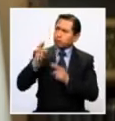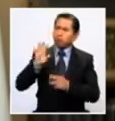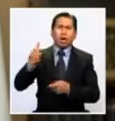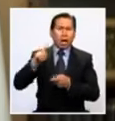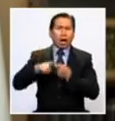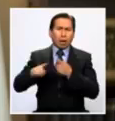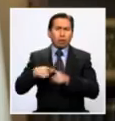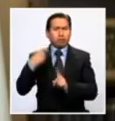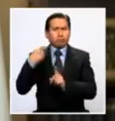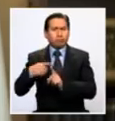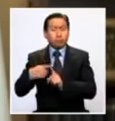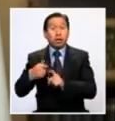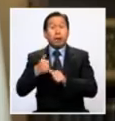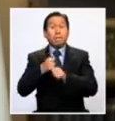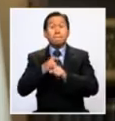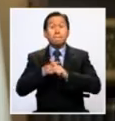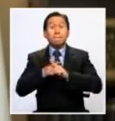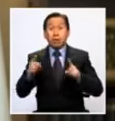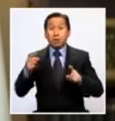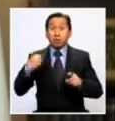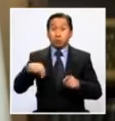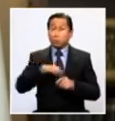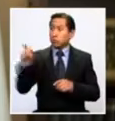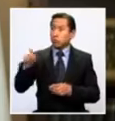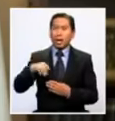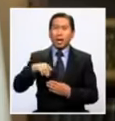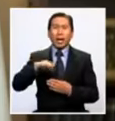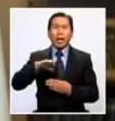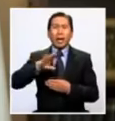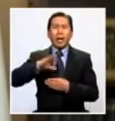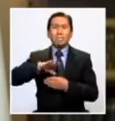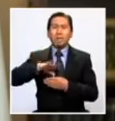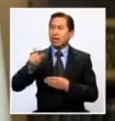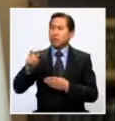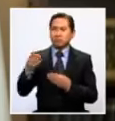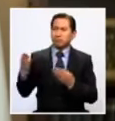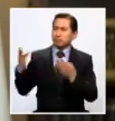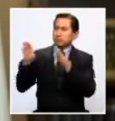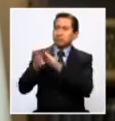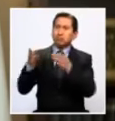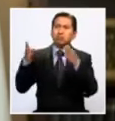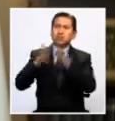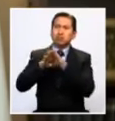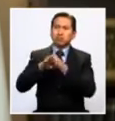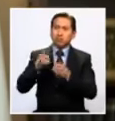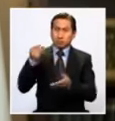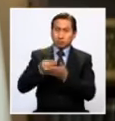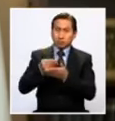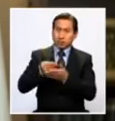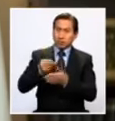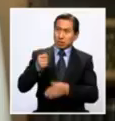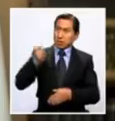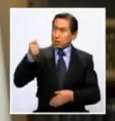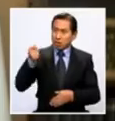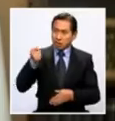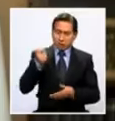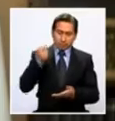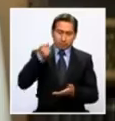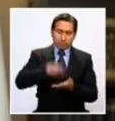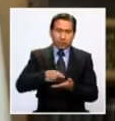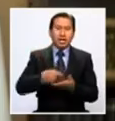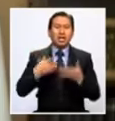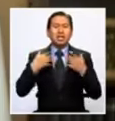amigos. Pero vamos a cerrar esas embajadas para ahorrar e invertir ese ahorro en salud y contra